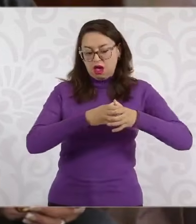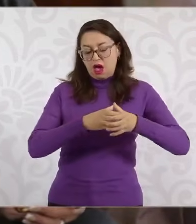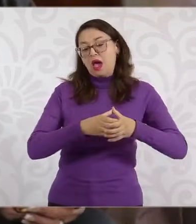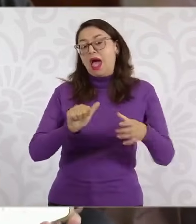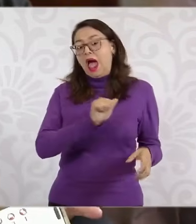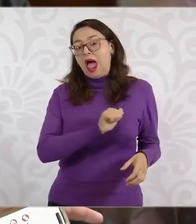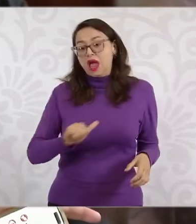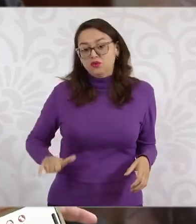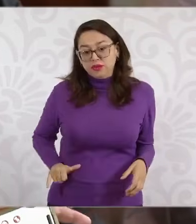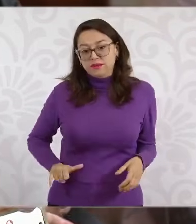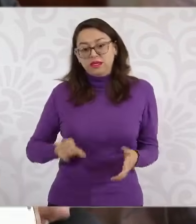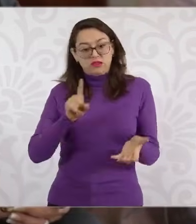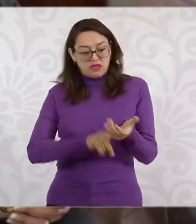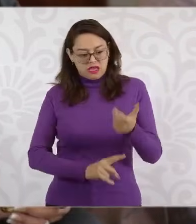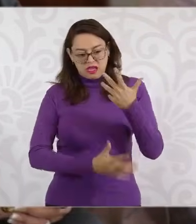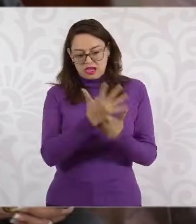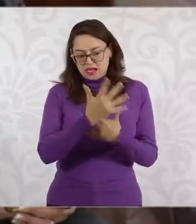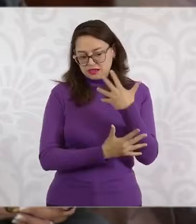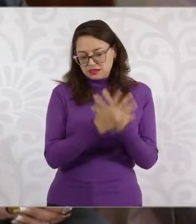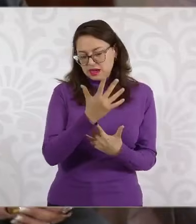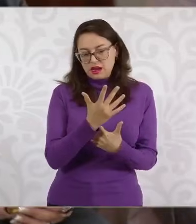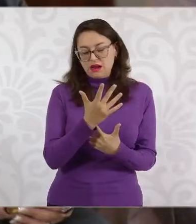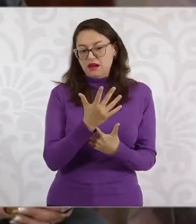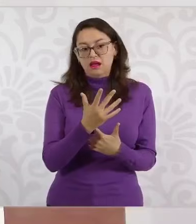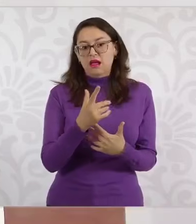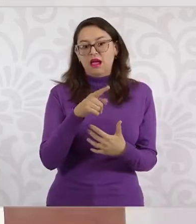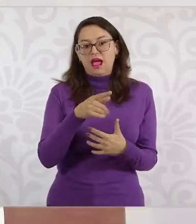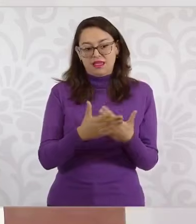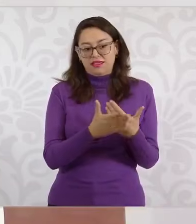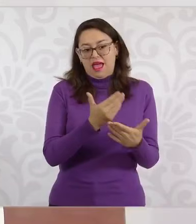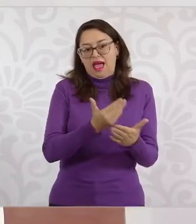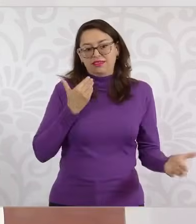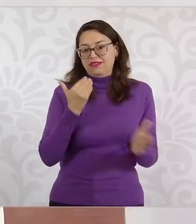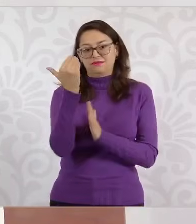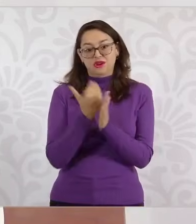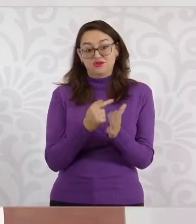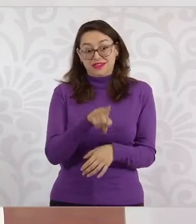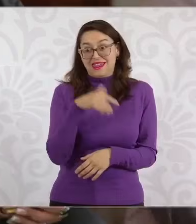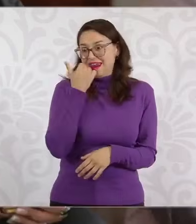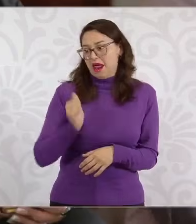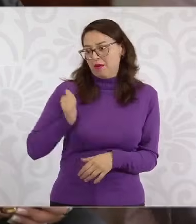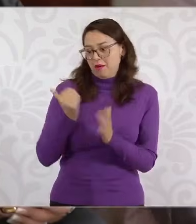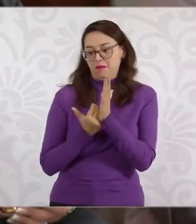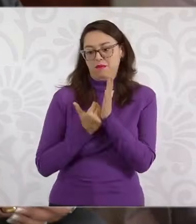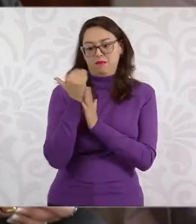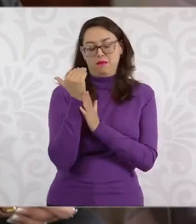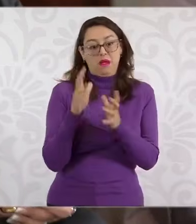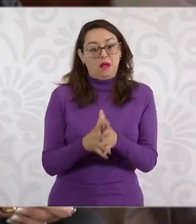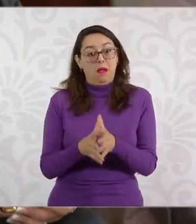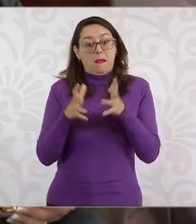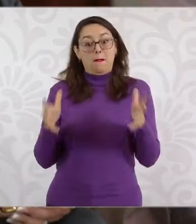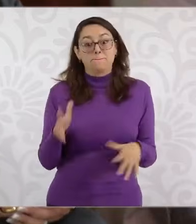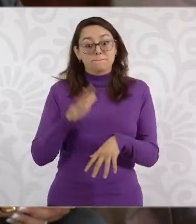no tenían los 15 y plantean subir a 15. No, pues claro que no. Y se podrían incrementar hasta 1,500 los